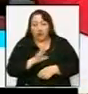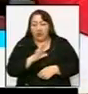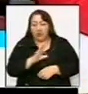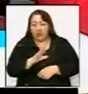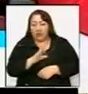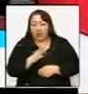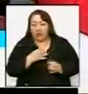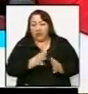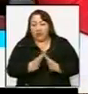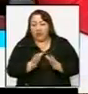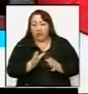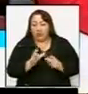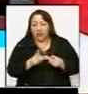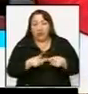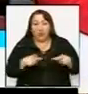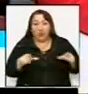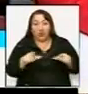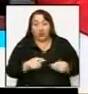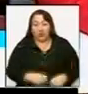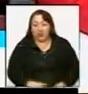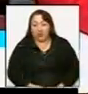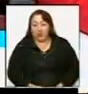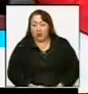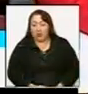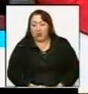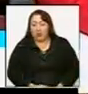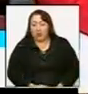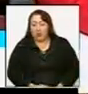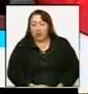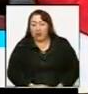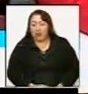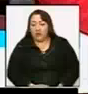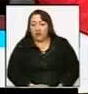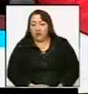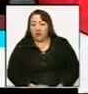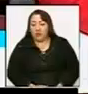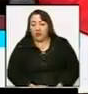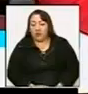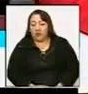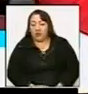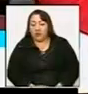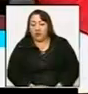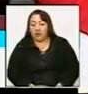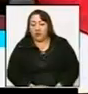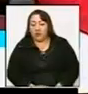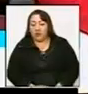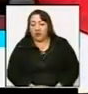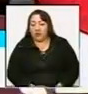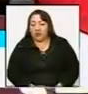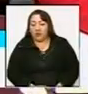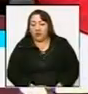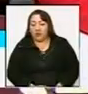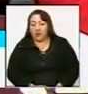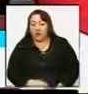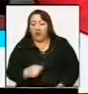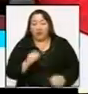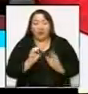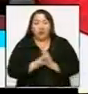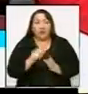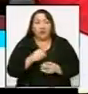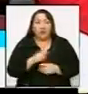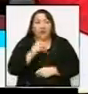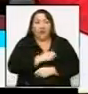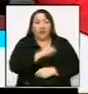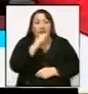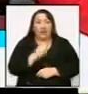su influencia geográfica. Asimismo, se expiden constancias de afiliaciones. Eso quiere decir que si estás